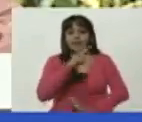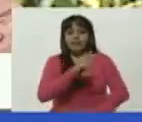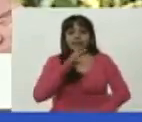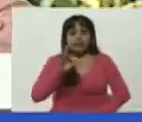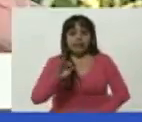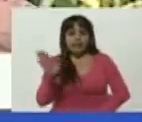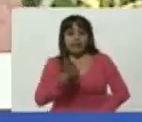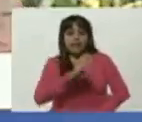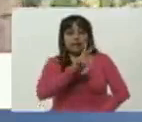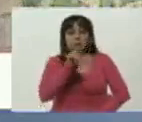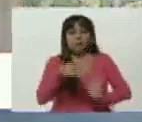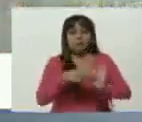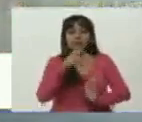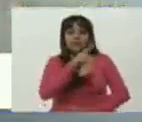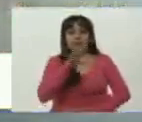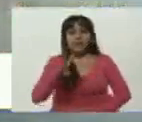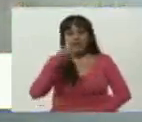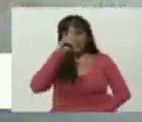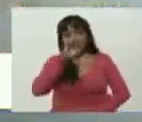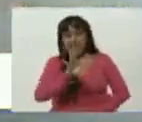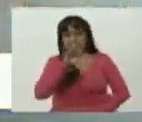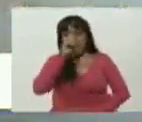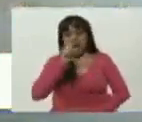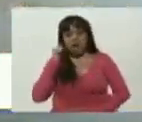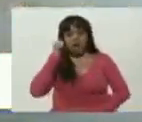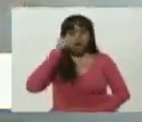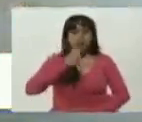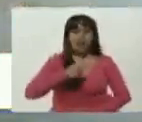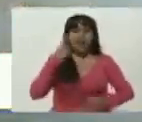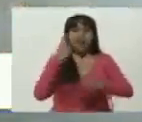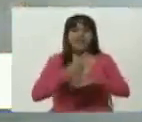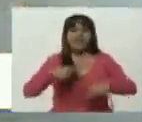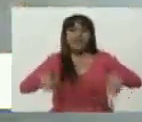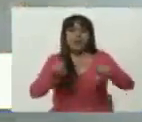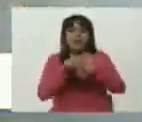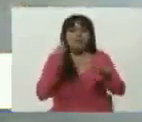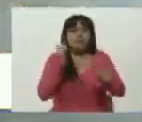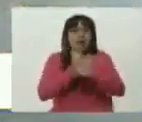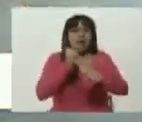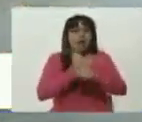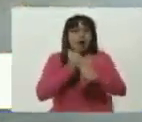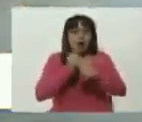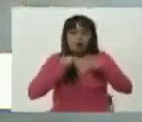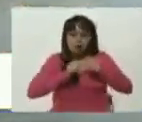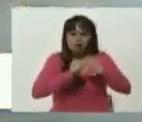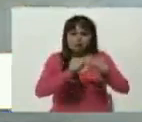2024. 3 años que deben ser como una máquina que va